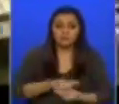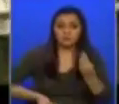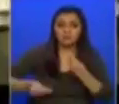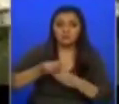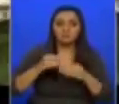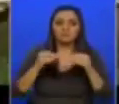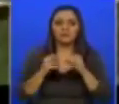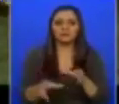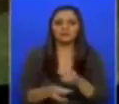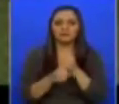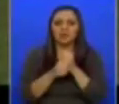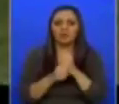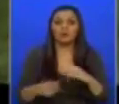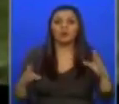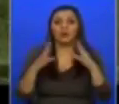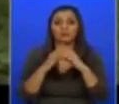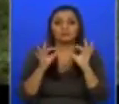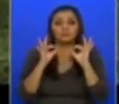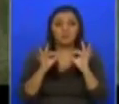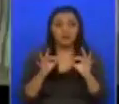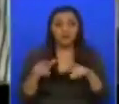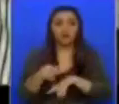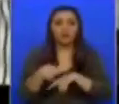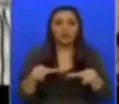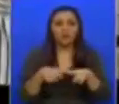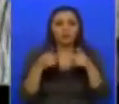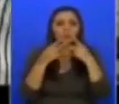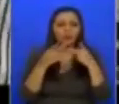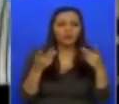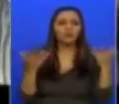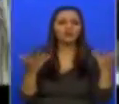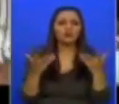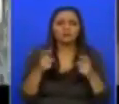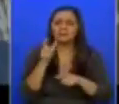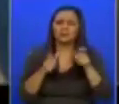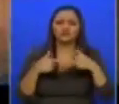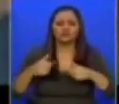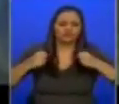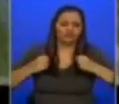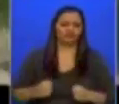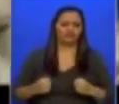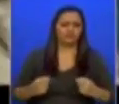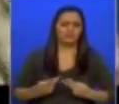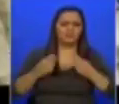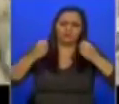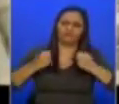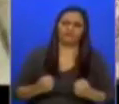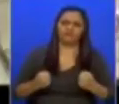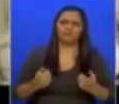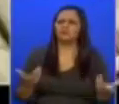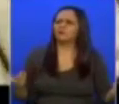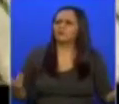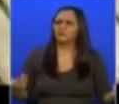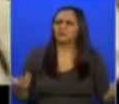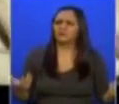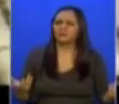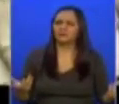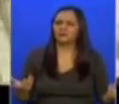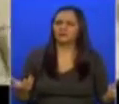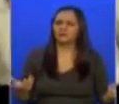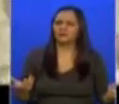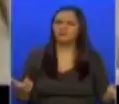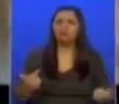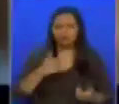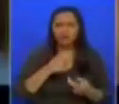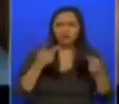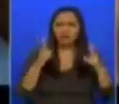seguras, con casas dignas, con espacios públicos, etcétera. Pero la gente, aquí me quiero quedar en un falso sentido de pertenencia. Yo lo he vivido, yo fui muy